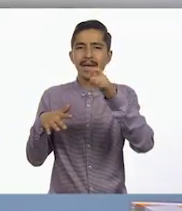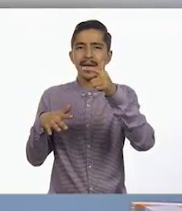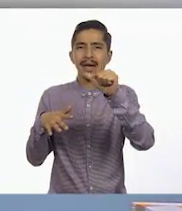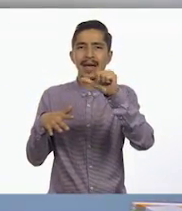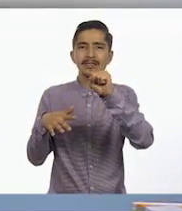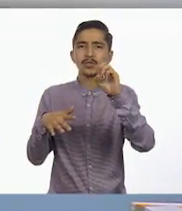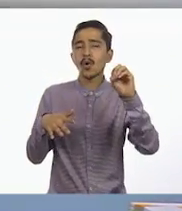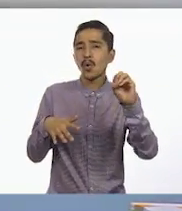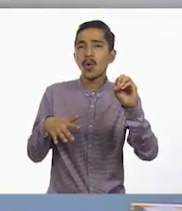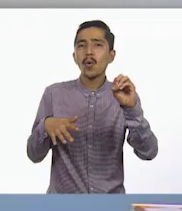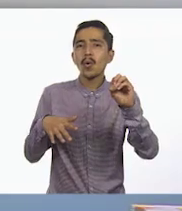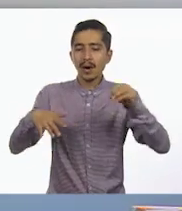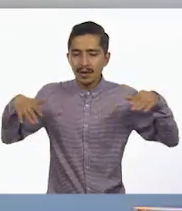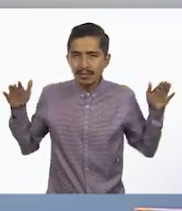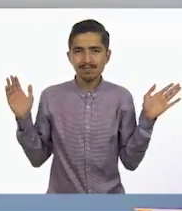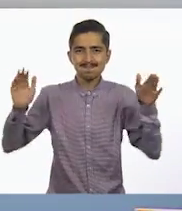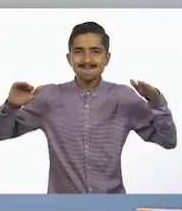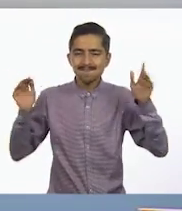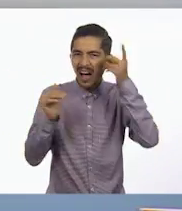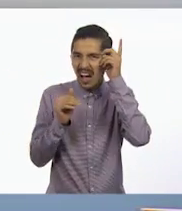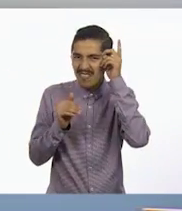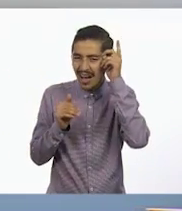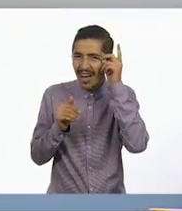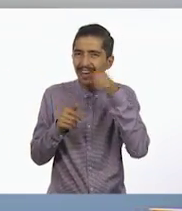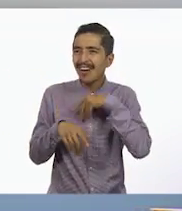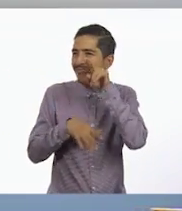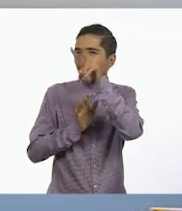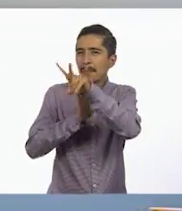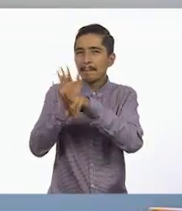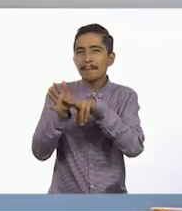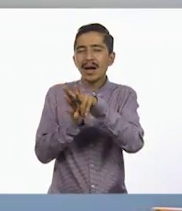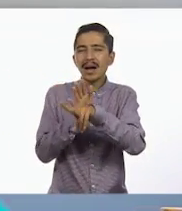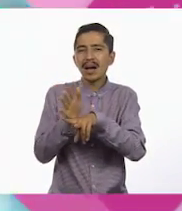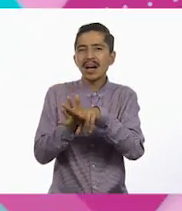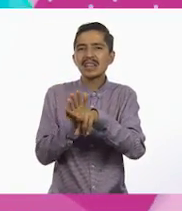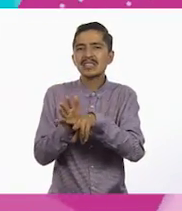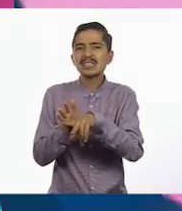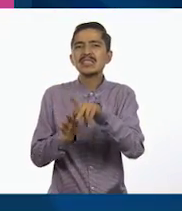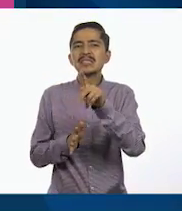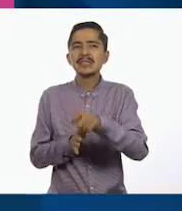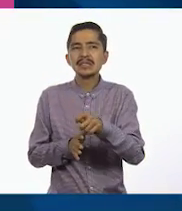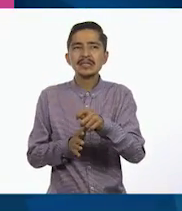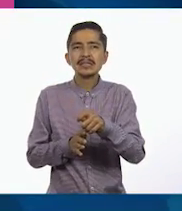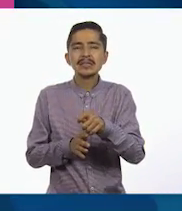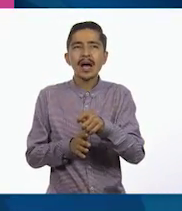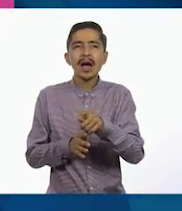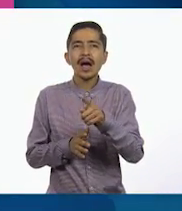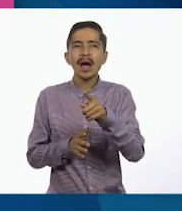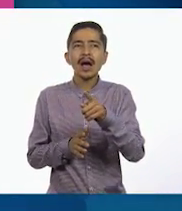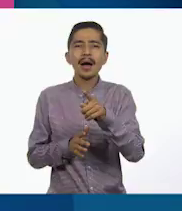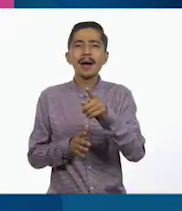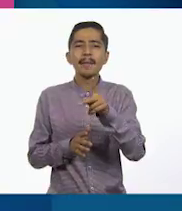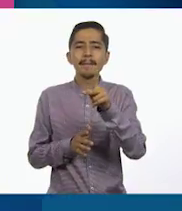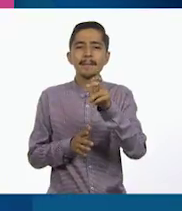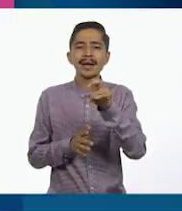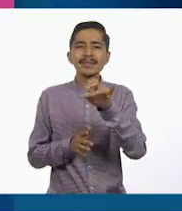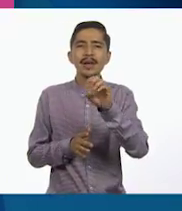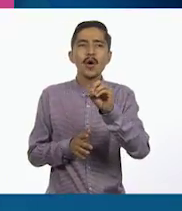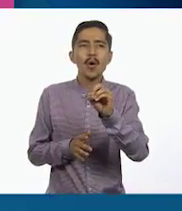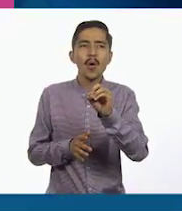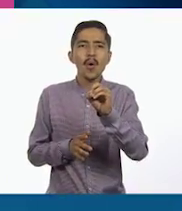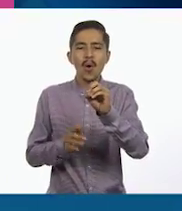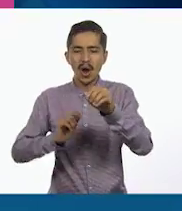Pegaso. Sí, Pegaso, lo vi en una película en la que un tal Perseo gallardamente vence a